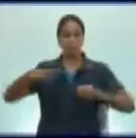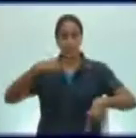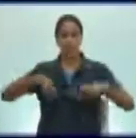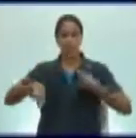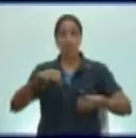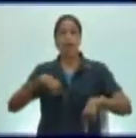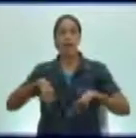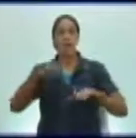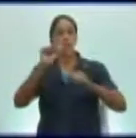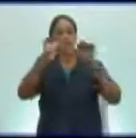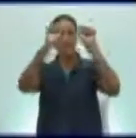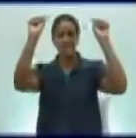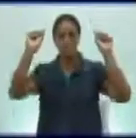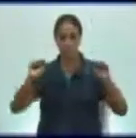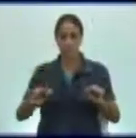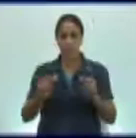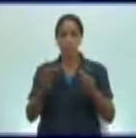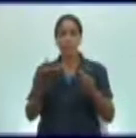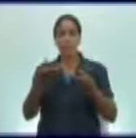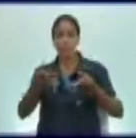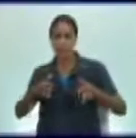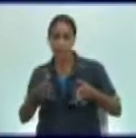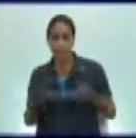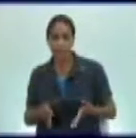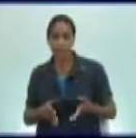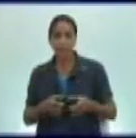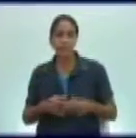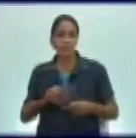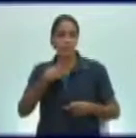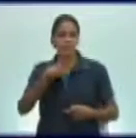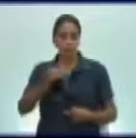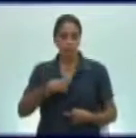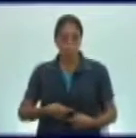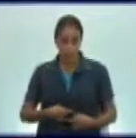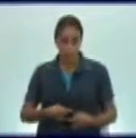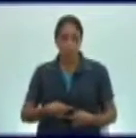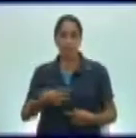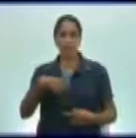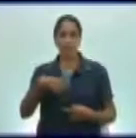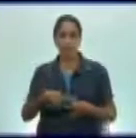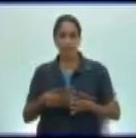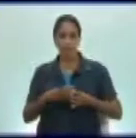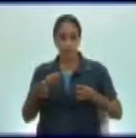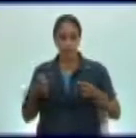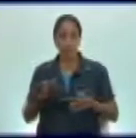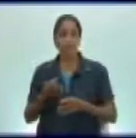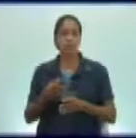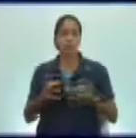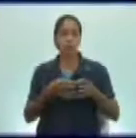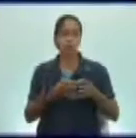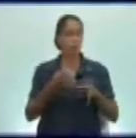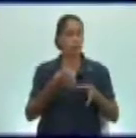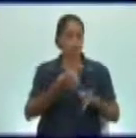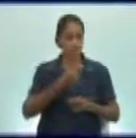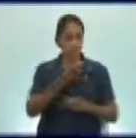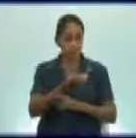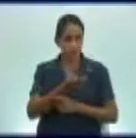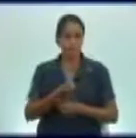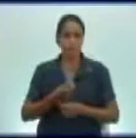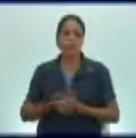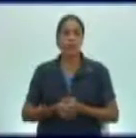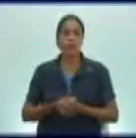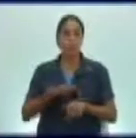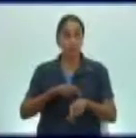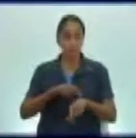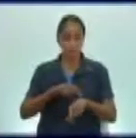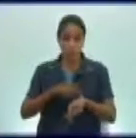la presencia de un sistema digestivo con mayor desarrollo que en grupos anteriores, como también había dicho. Les doy un tiempo para que ustedes